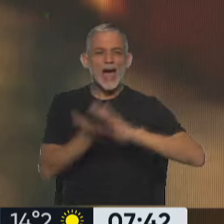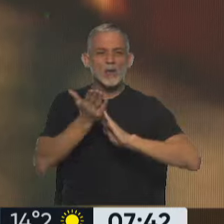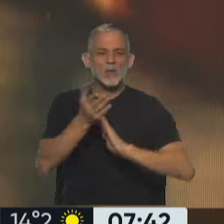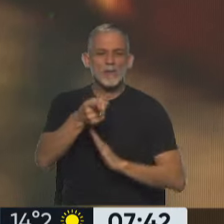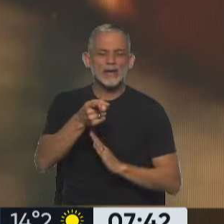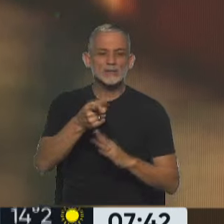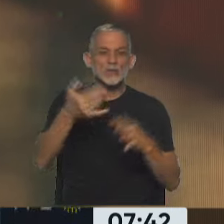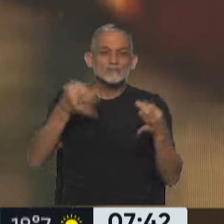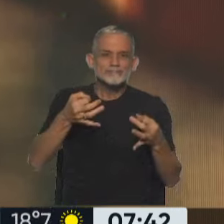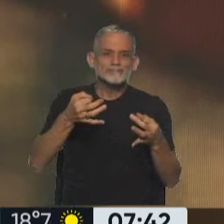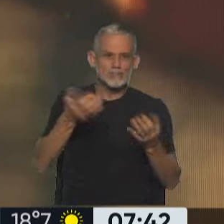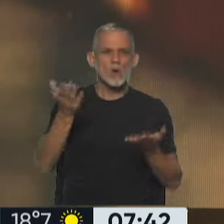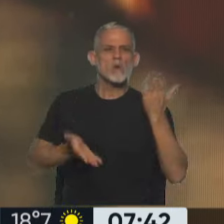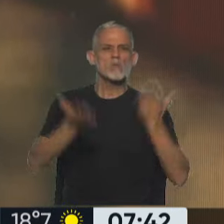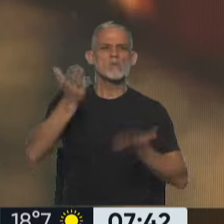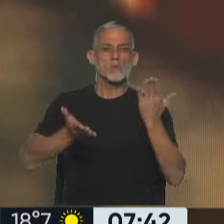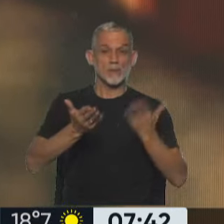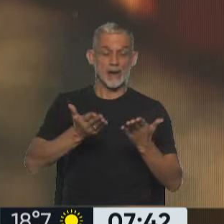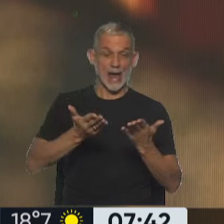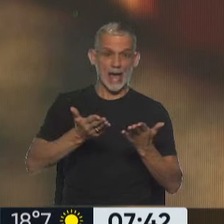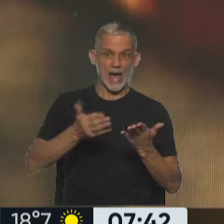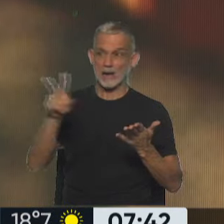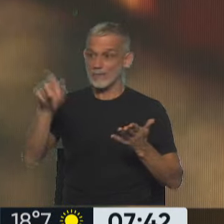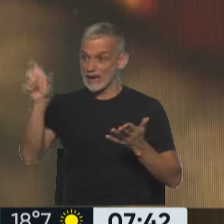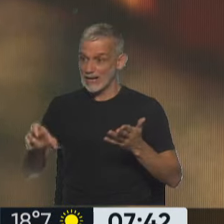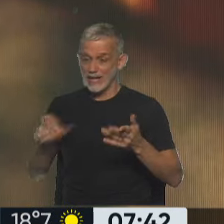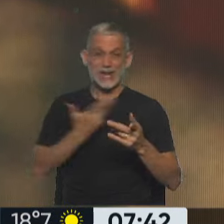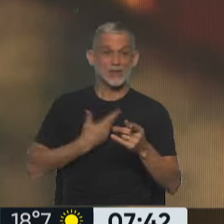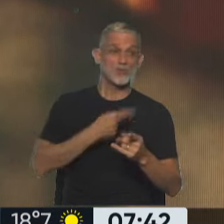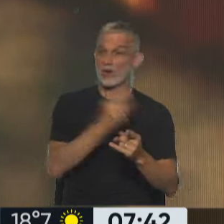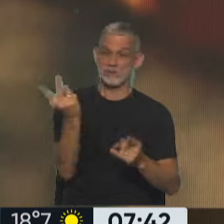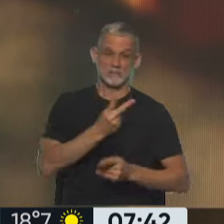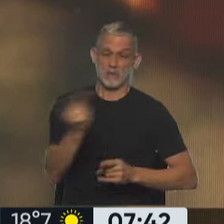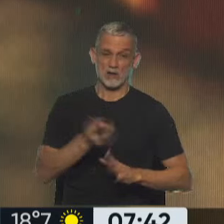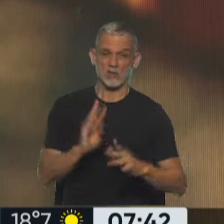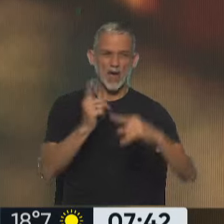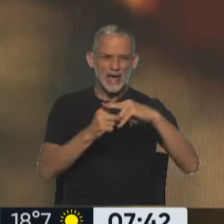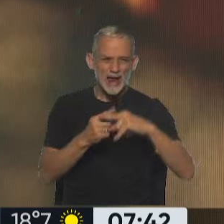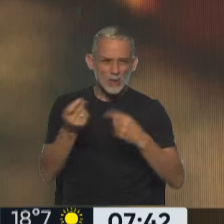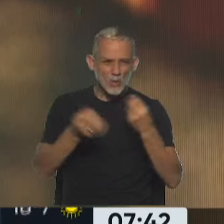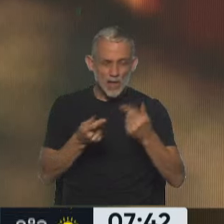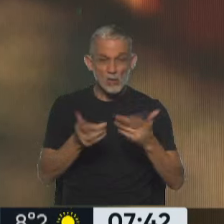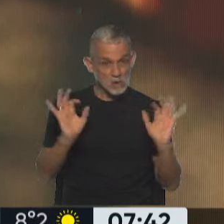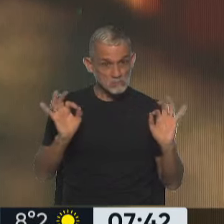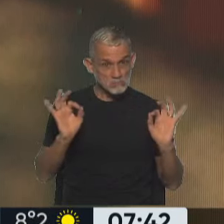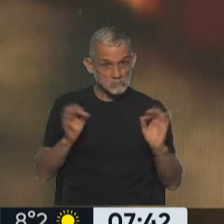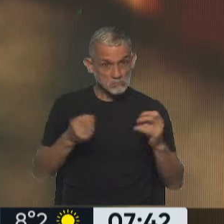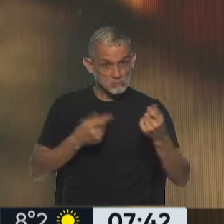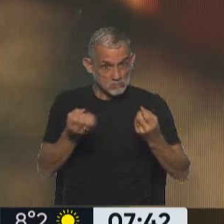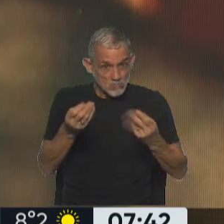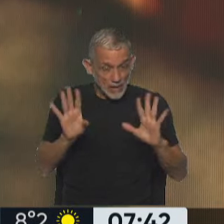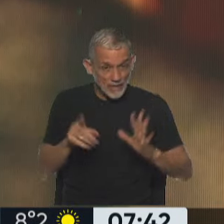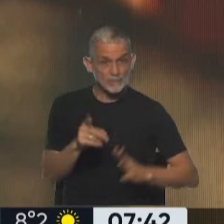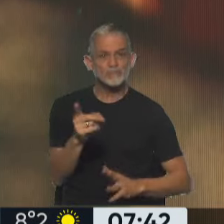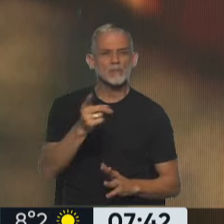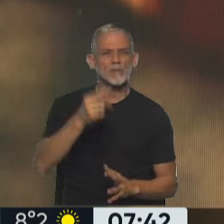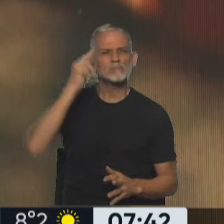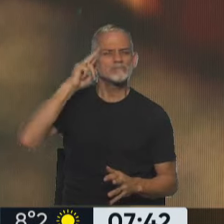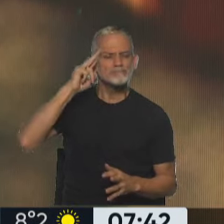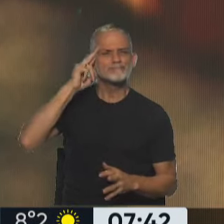ser justo para inquilino y propietario. Entonces me parece que la calculadora de alquiler es una gran herramienta porque tiene en